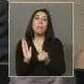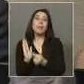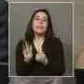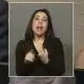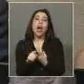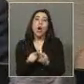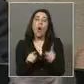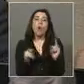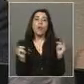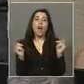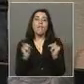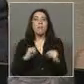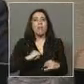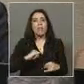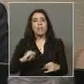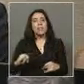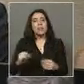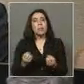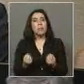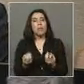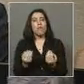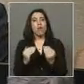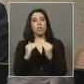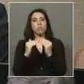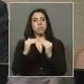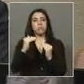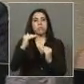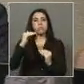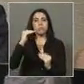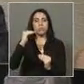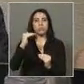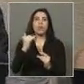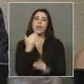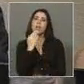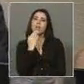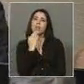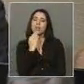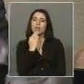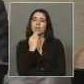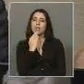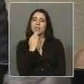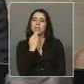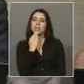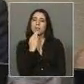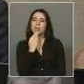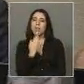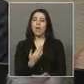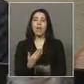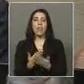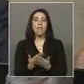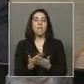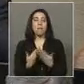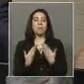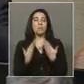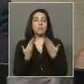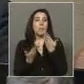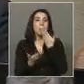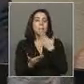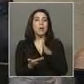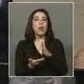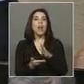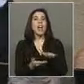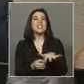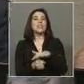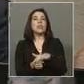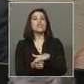otra forma de continuar generando desigualdad y porque además tenemos que privilegiar la condición del Estado